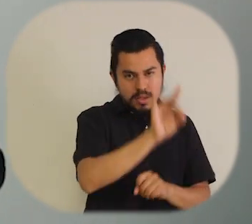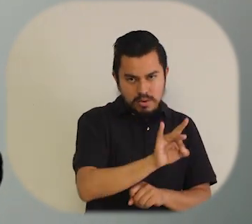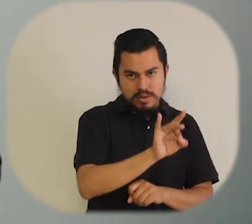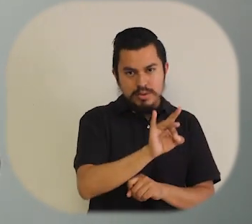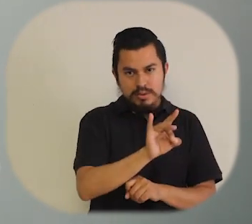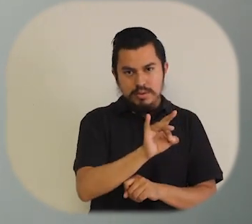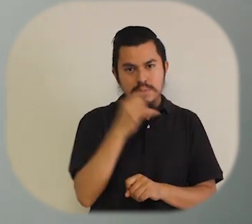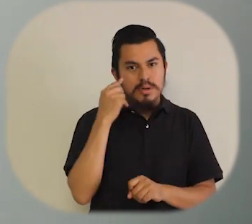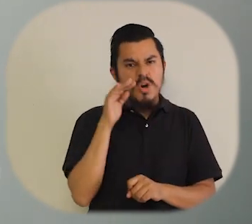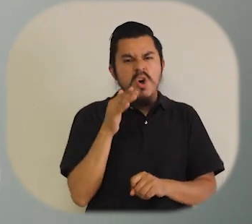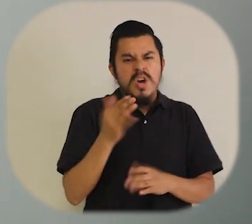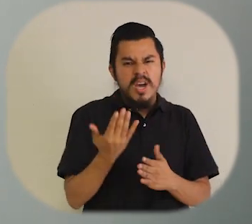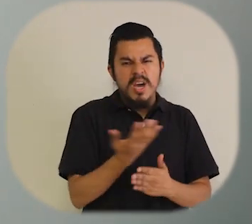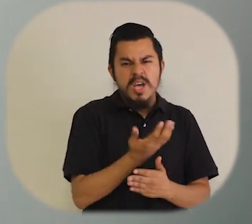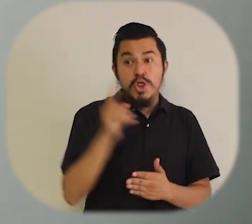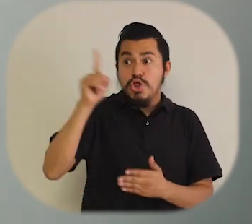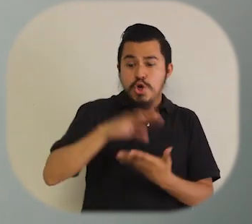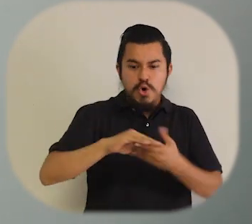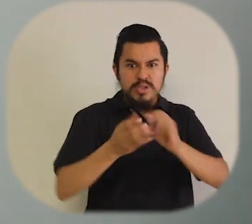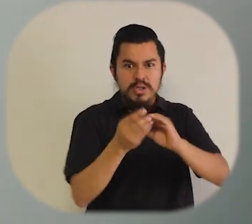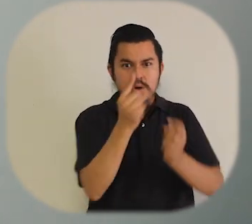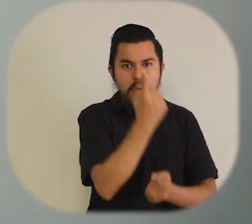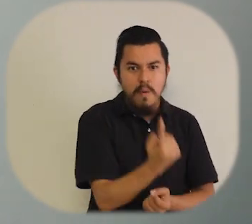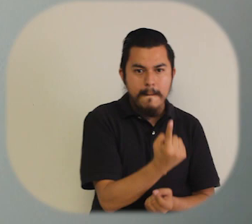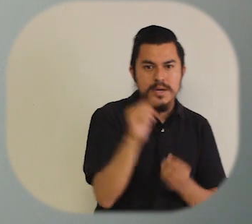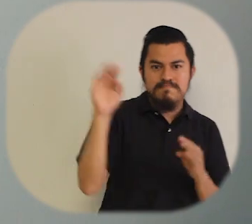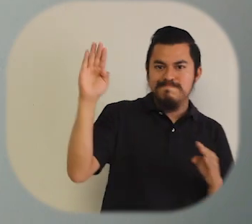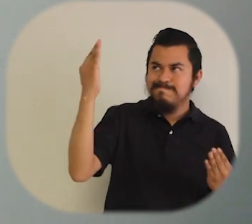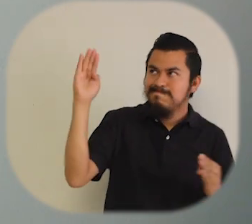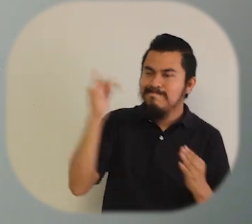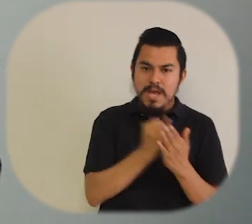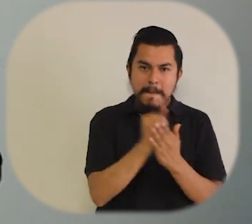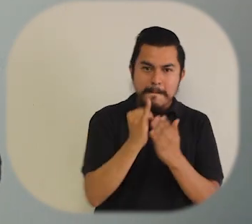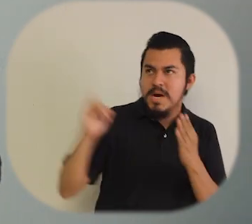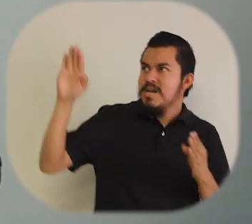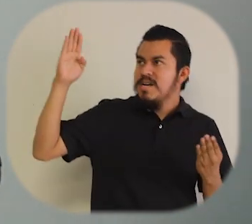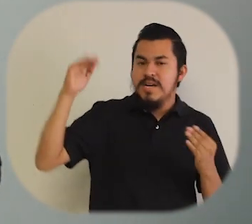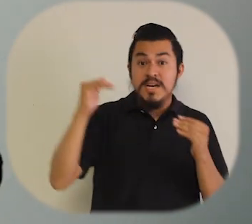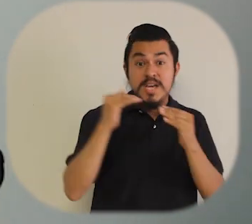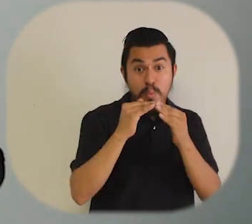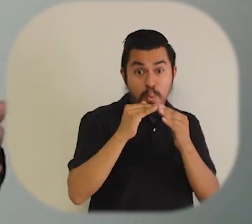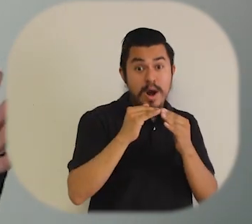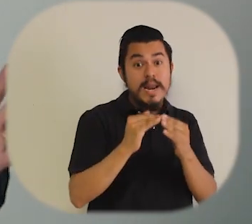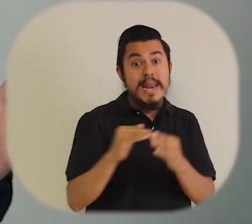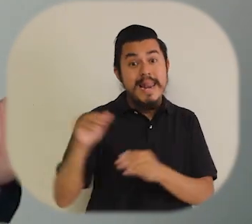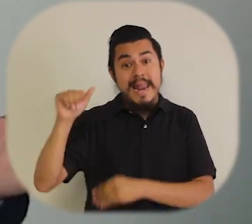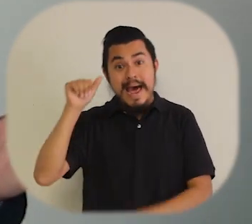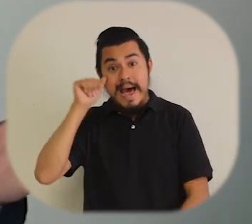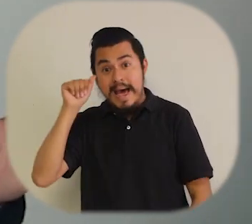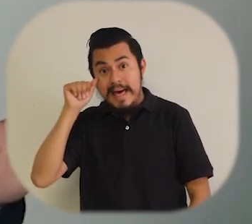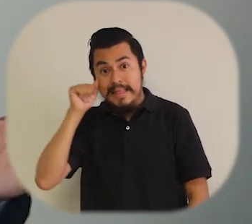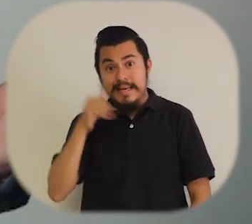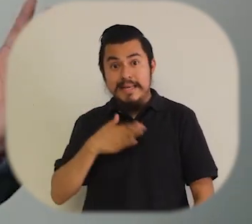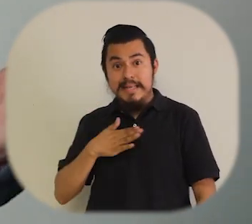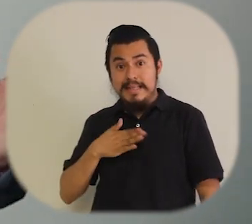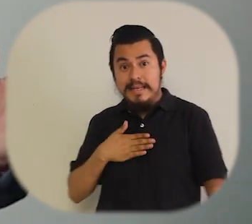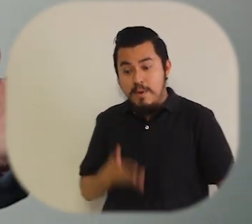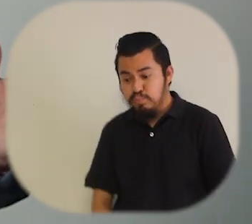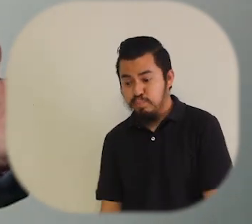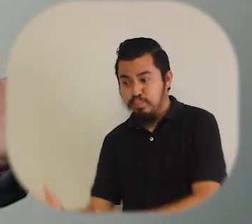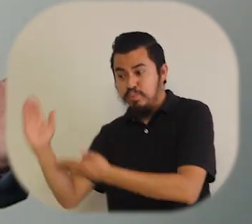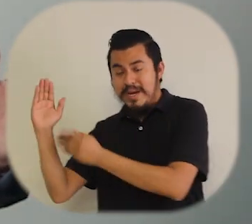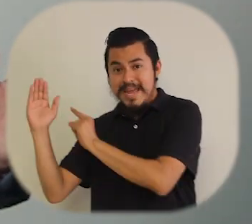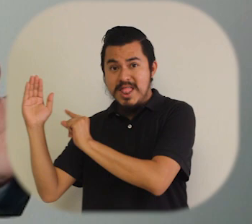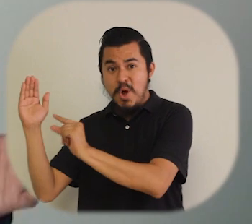semejanza. Cuando Adán tuvo a Set, fue de acuerdo a su semejanza según su imagen. Así es como tuvo a Set. Si nosotros vemos esa